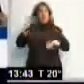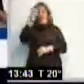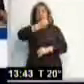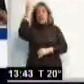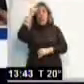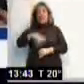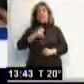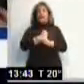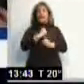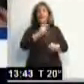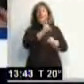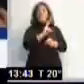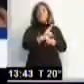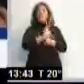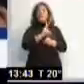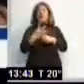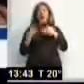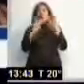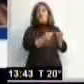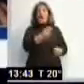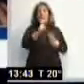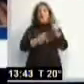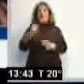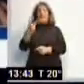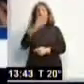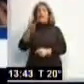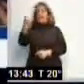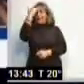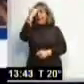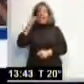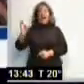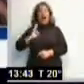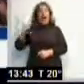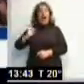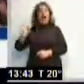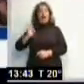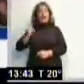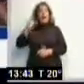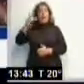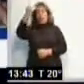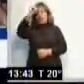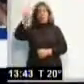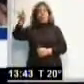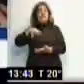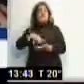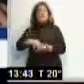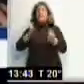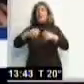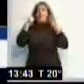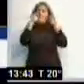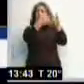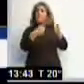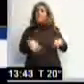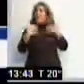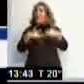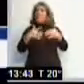este operativo de prevención y abrigo 2015 que año a año la policía de la provincia pone en marcha con el objetivo inmediato